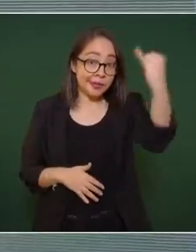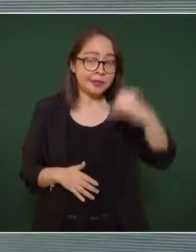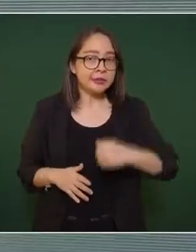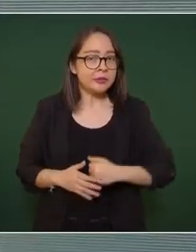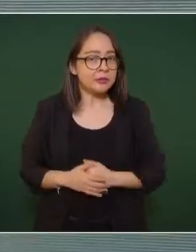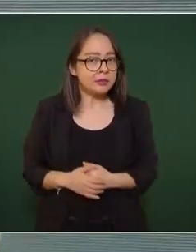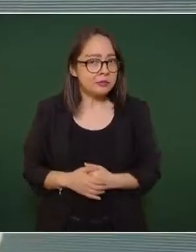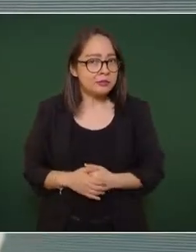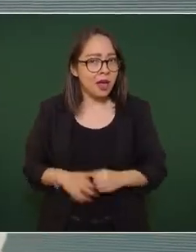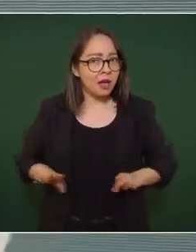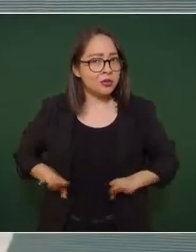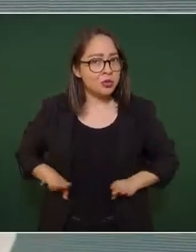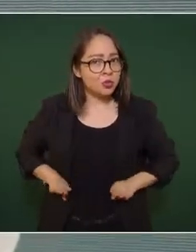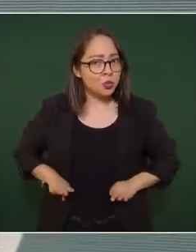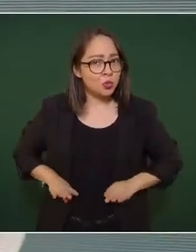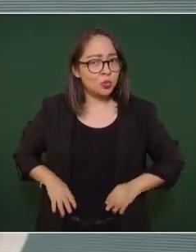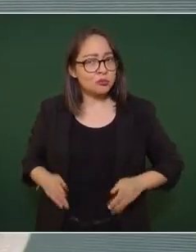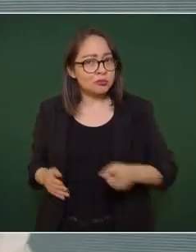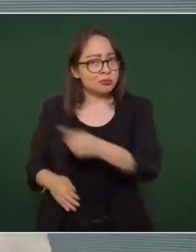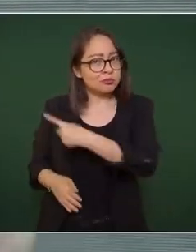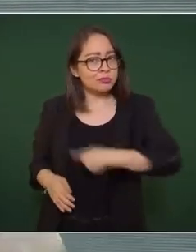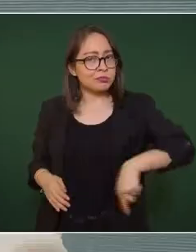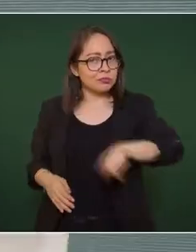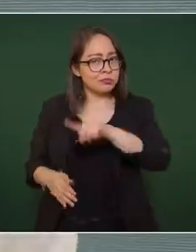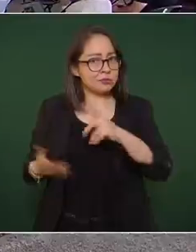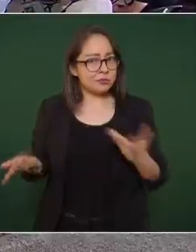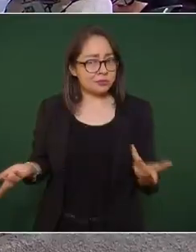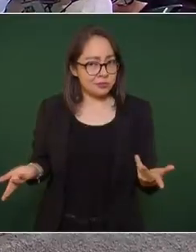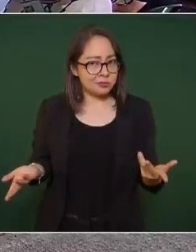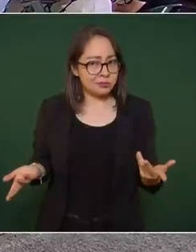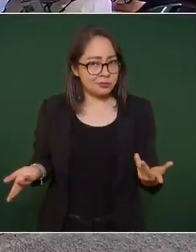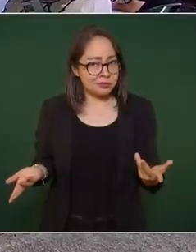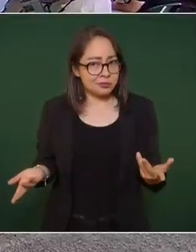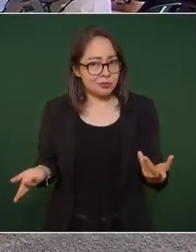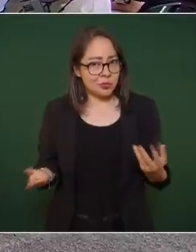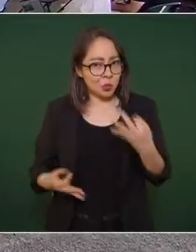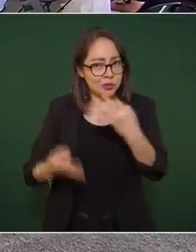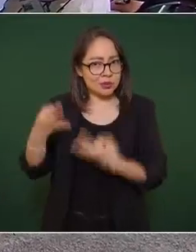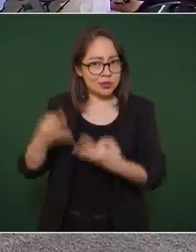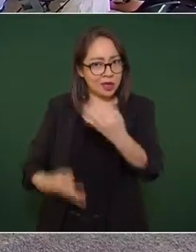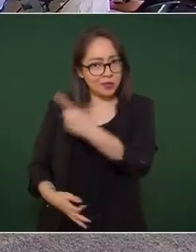de la actitud del Poder Judicial.